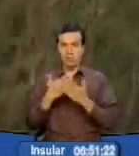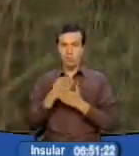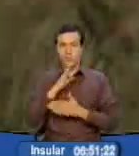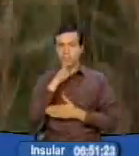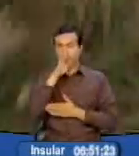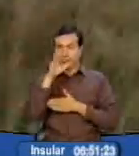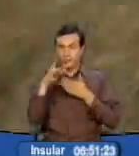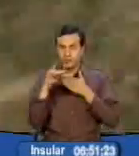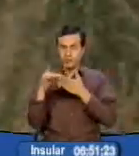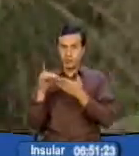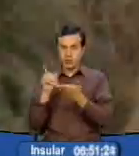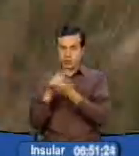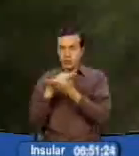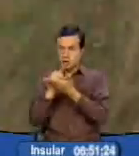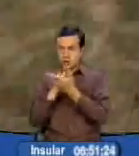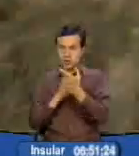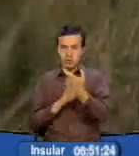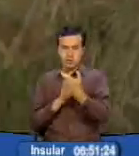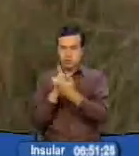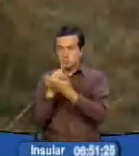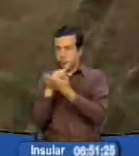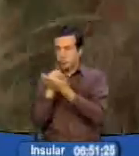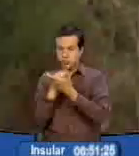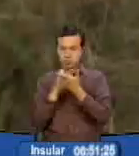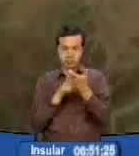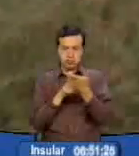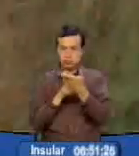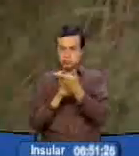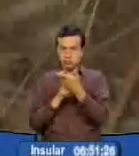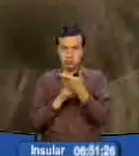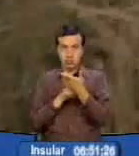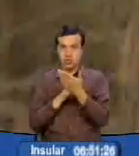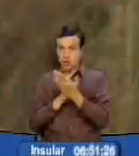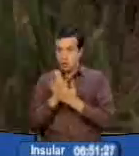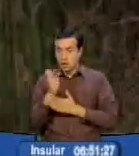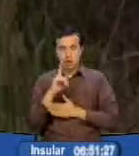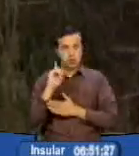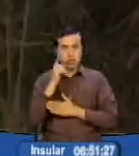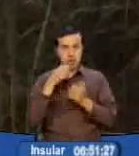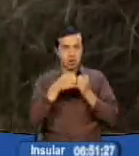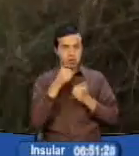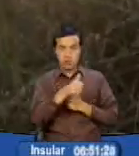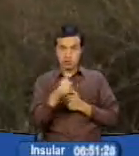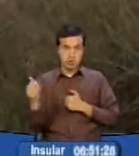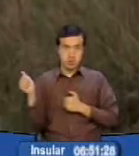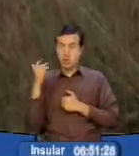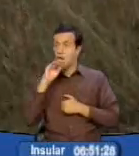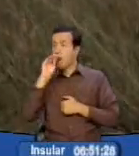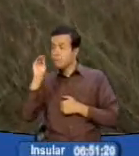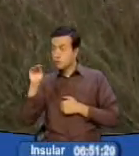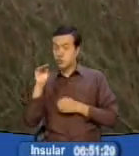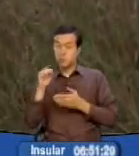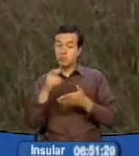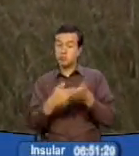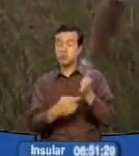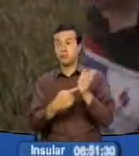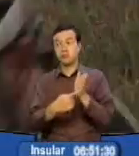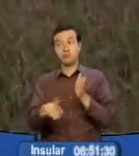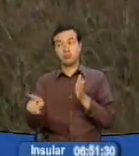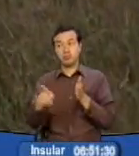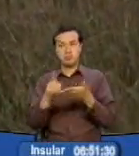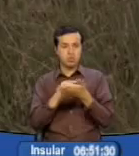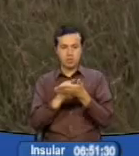con orientación de mapa y brújula. Esto quiere decir que el sendero nunca está marcado, sino que los equipos, solo con la información que tienen en su mapa,